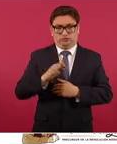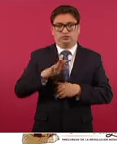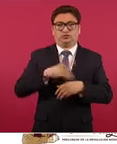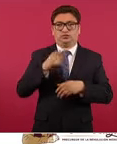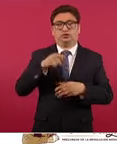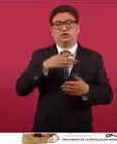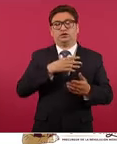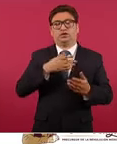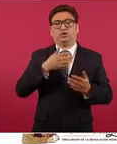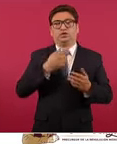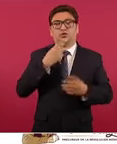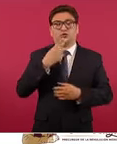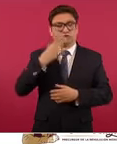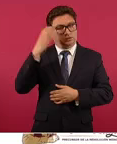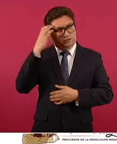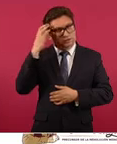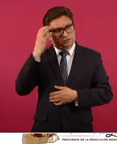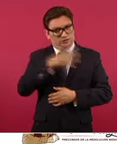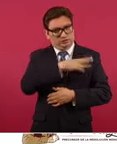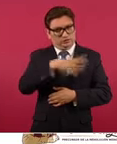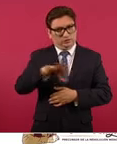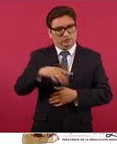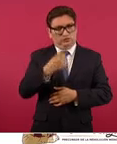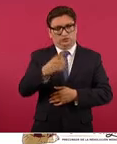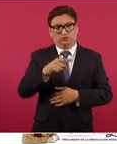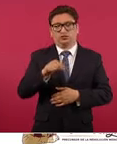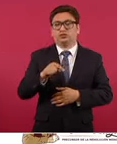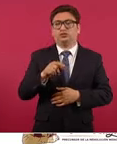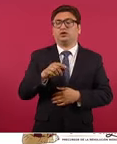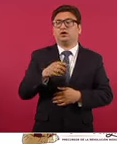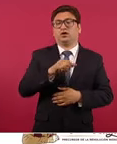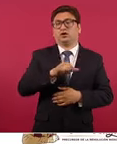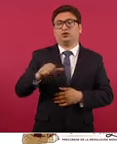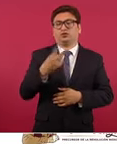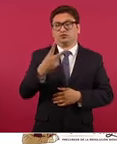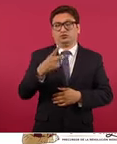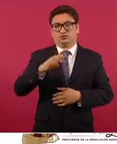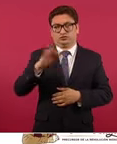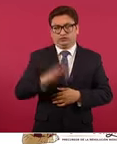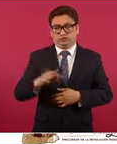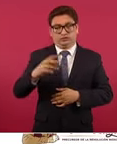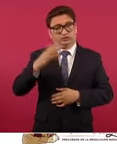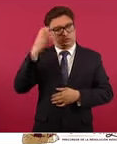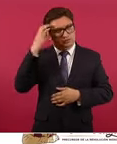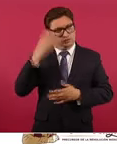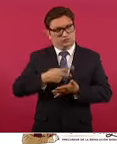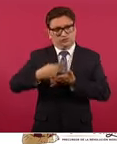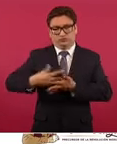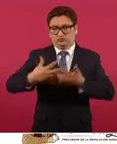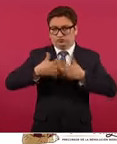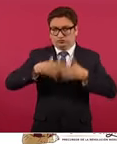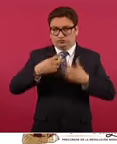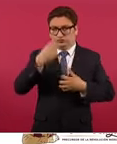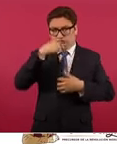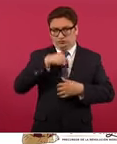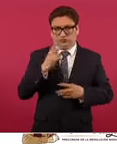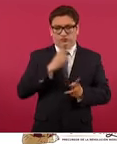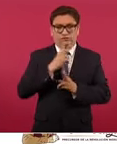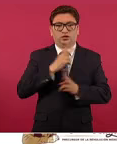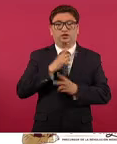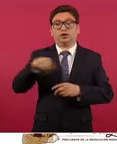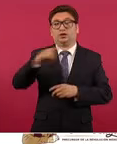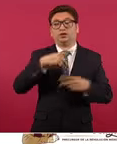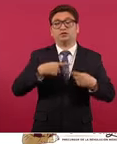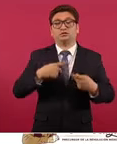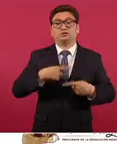camas generales y de 1 a 2 por ciento las camas con ventilador asimismo las defunciones tampoco tiene